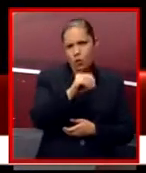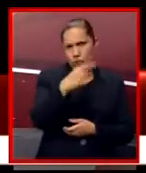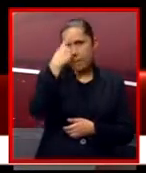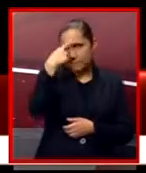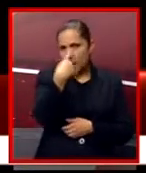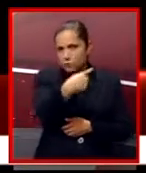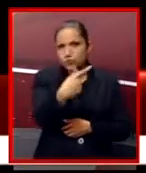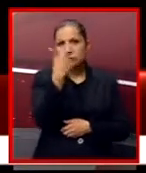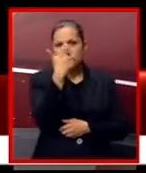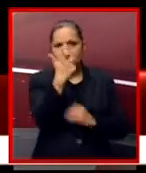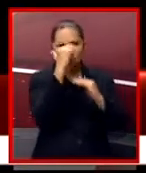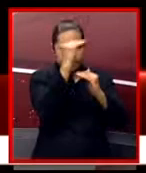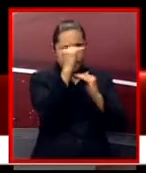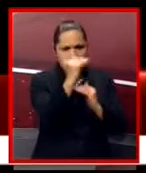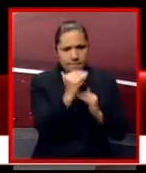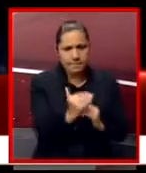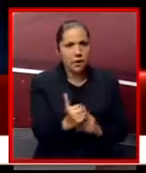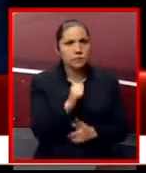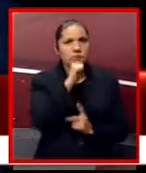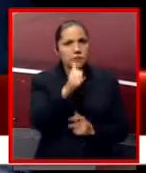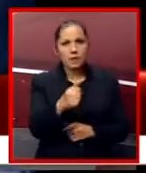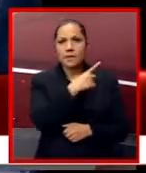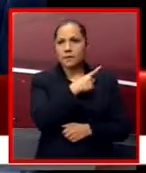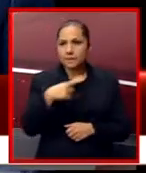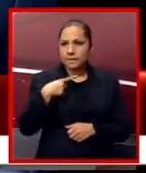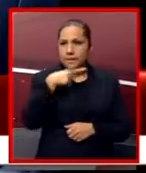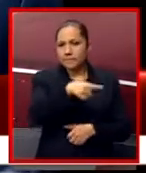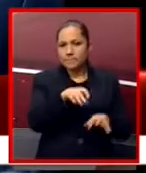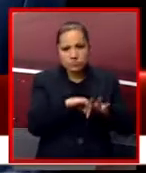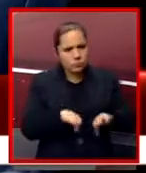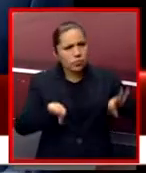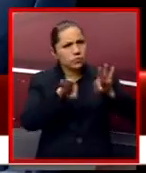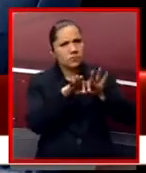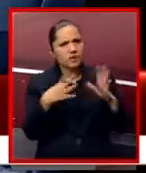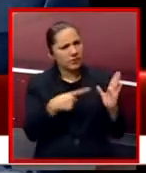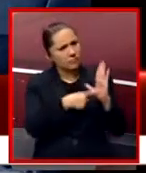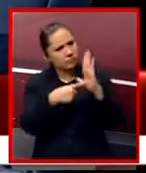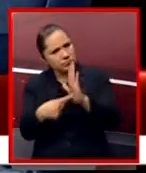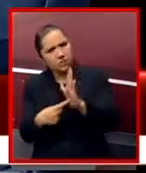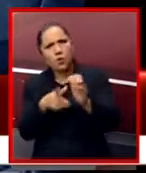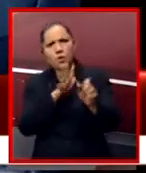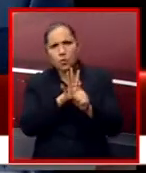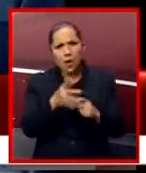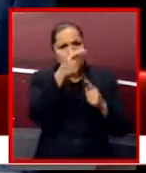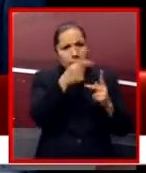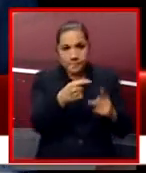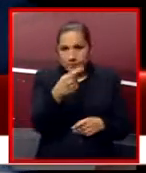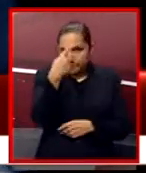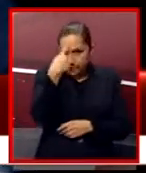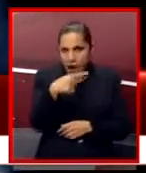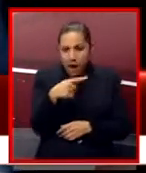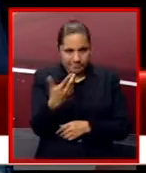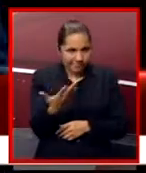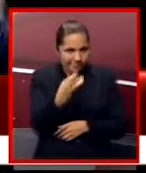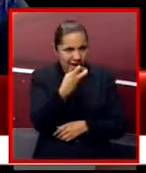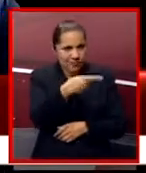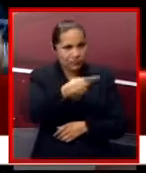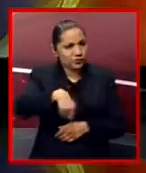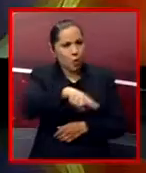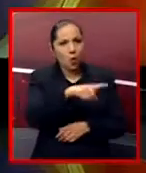cosa, para tratar de ganar elecciones y para tratar de cubrir su gran fracaso como